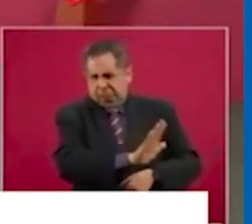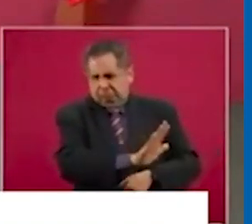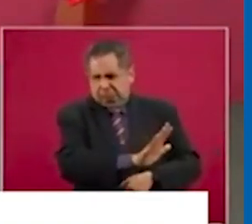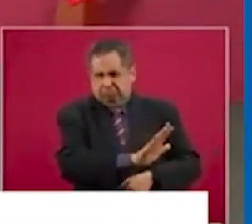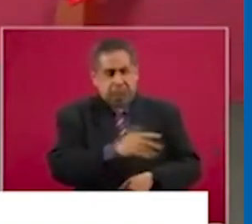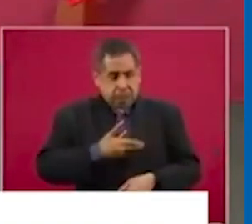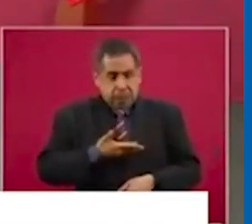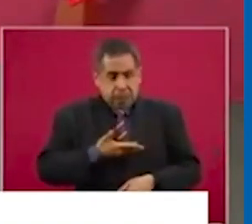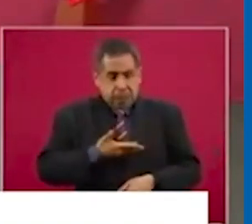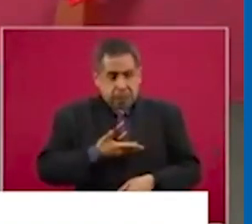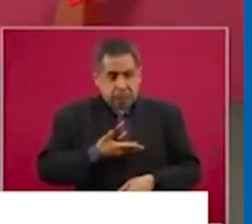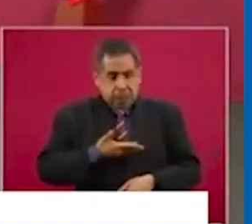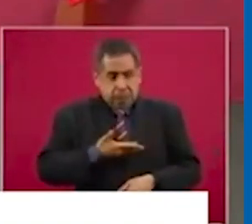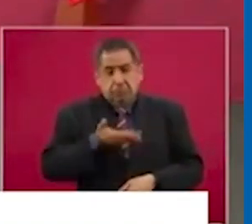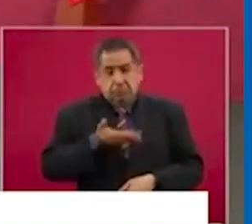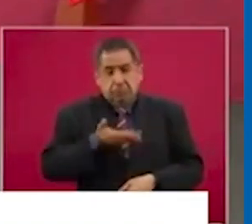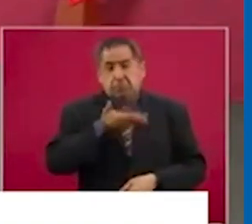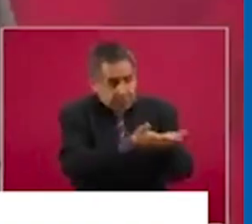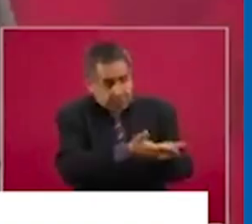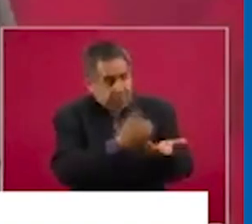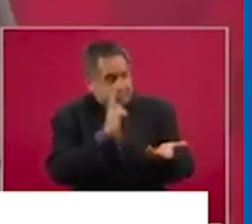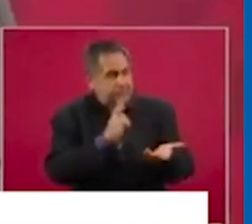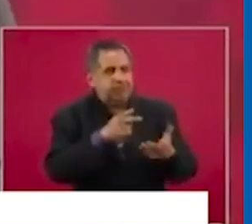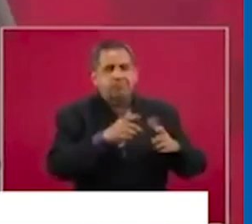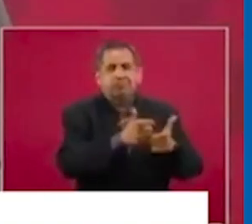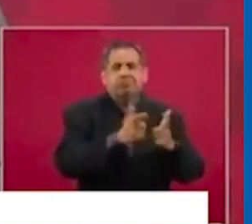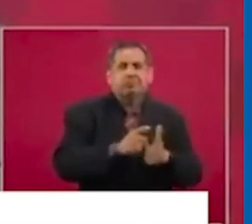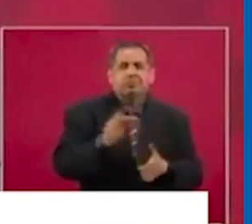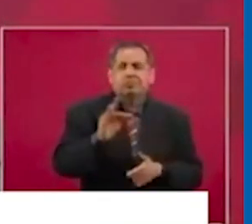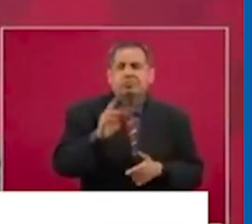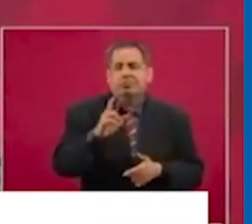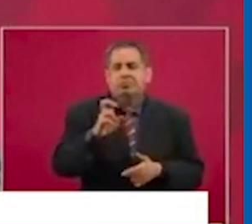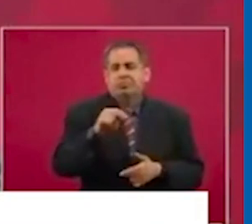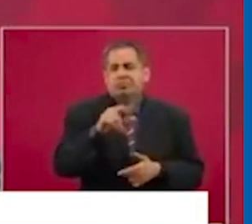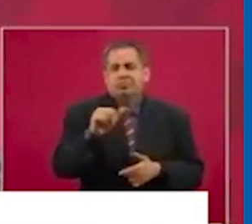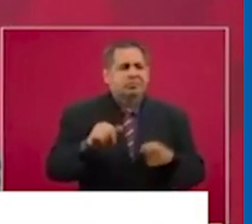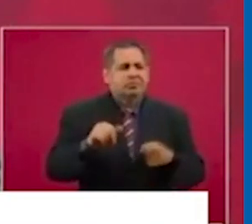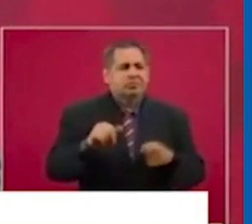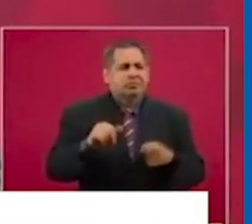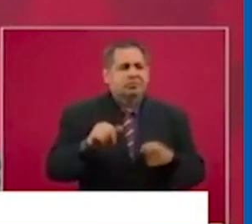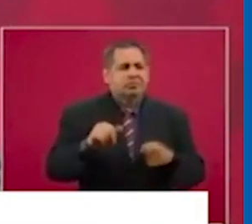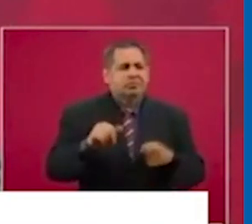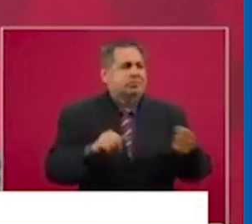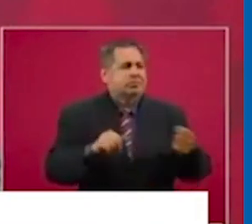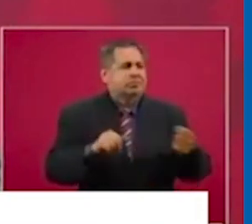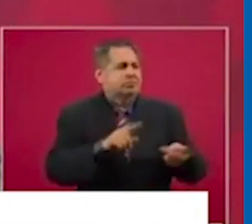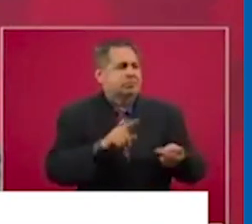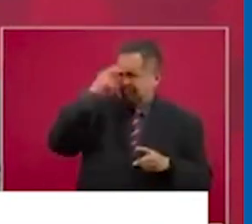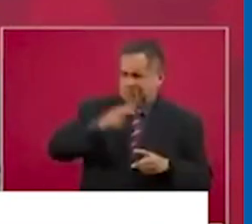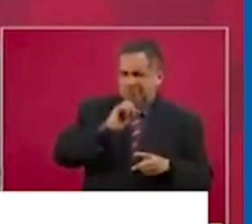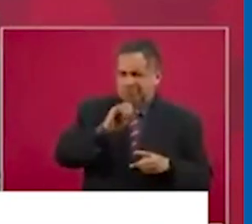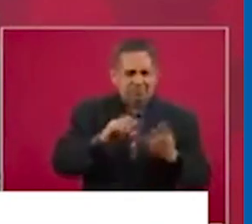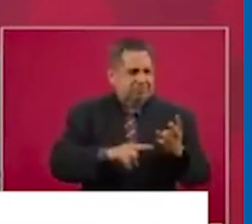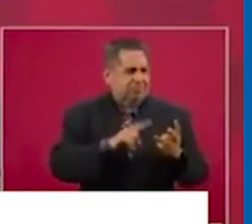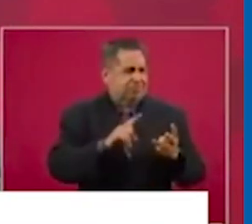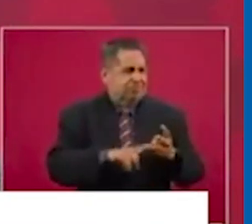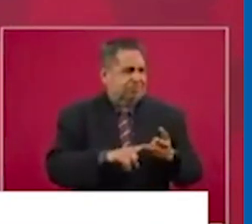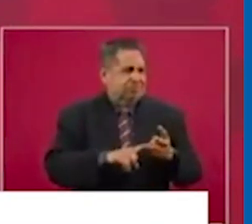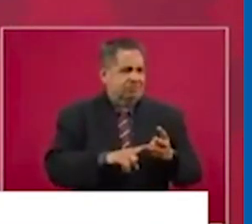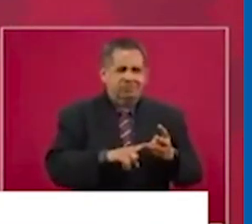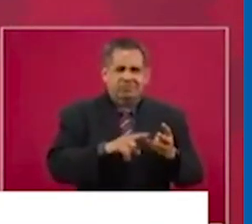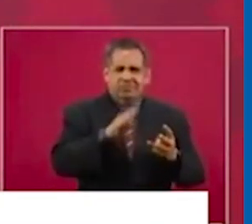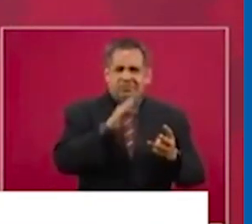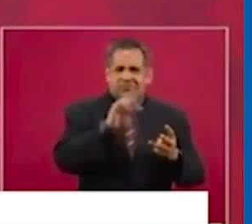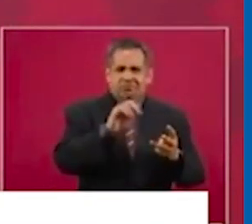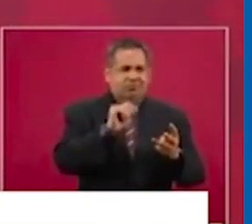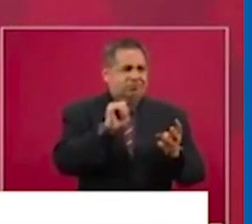les propongo a los de Frena y a los de México Sí y a la BOA